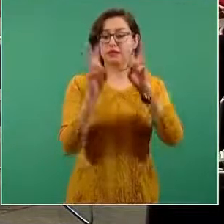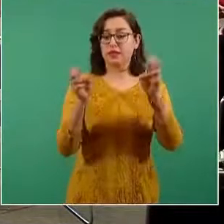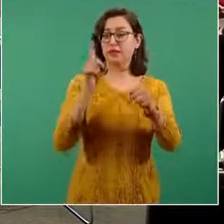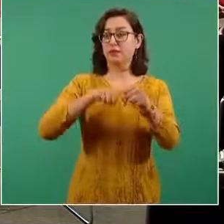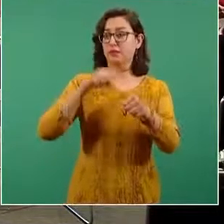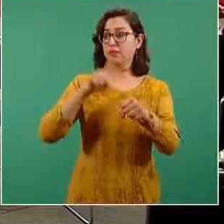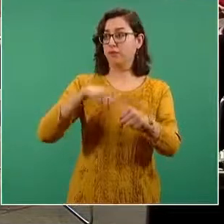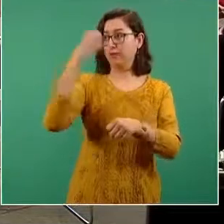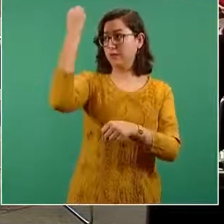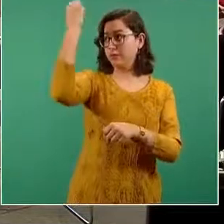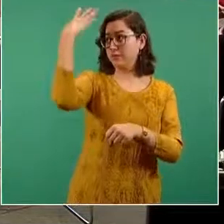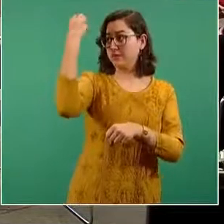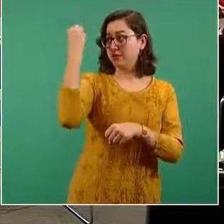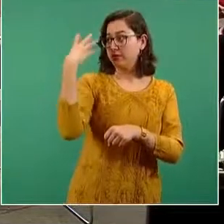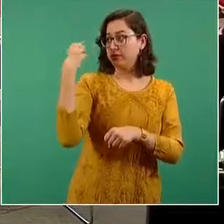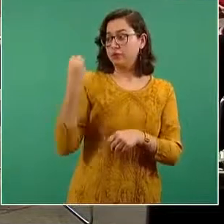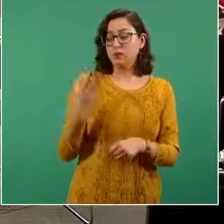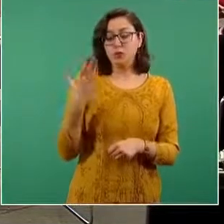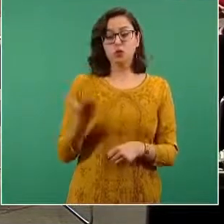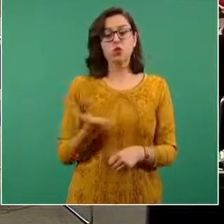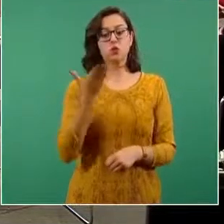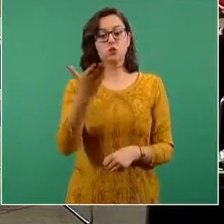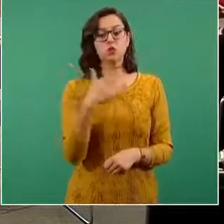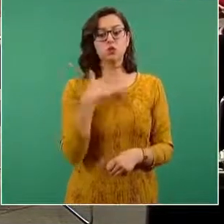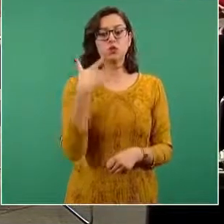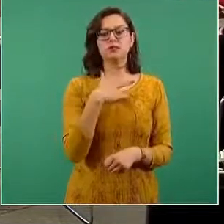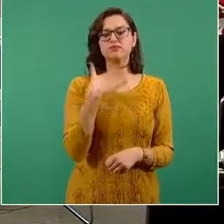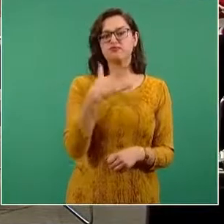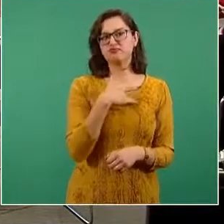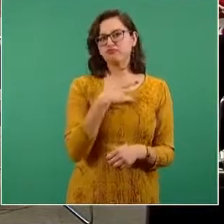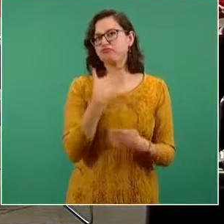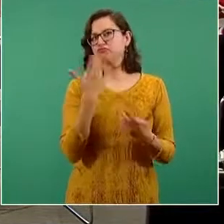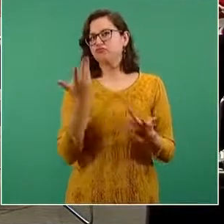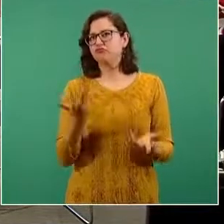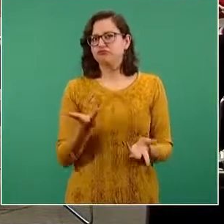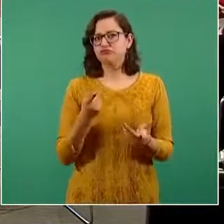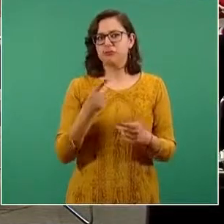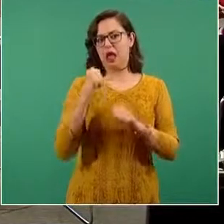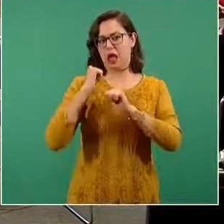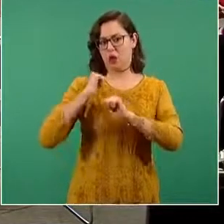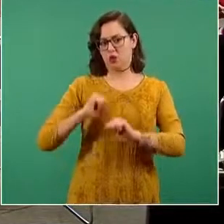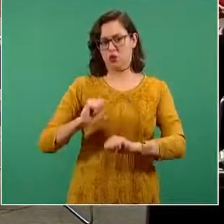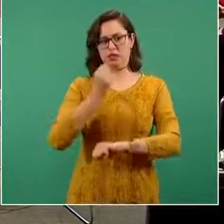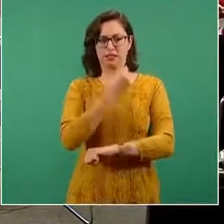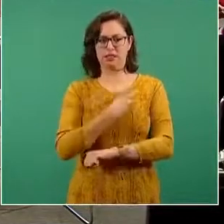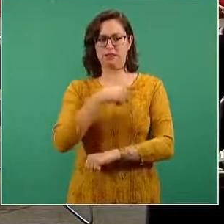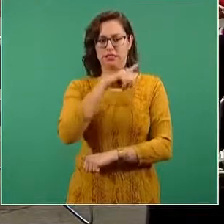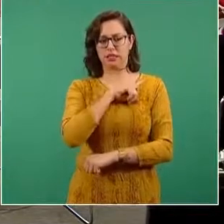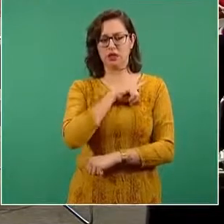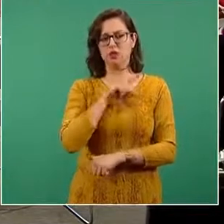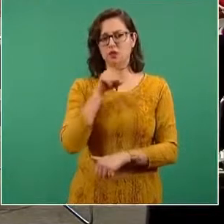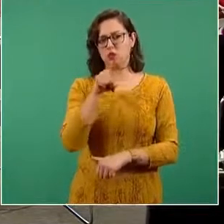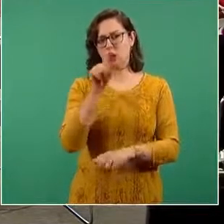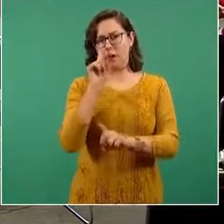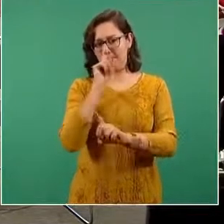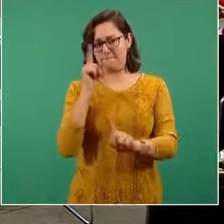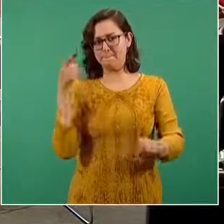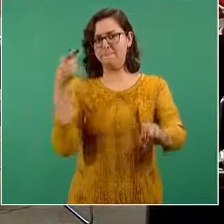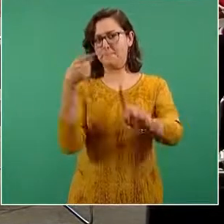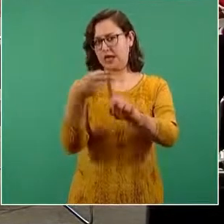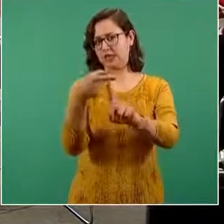epidémico, en algún momento ustedes se pusieron como autoridad sanitaria local la meta